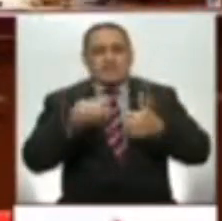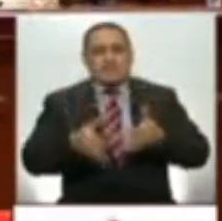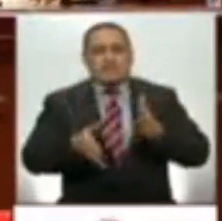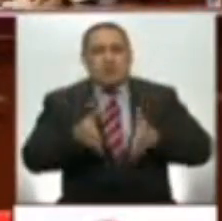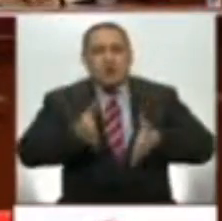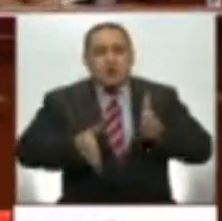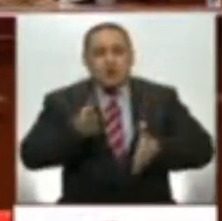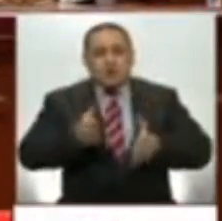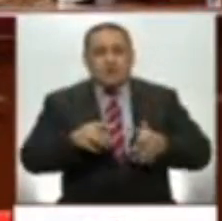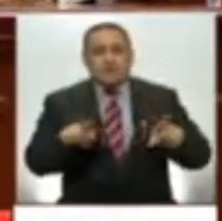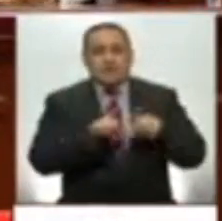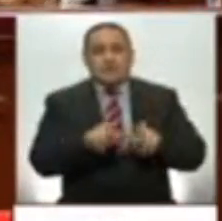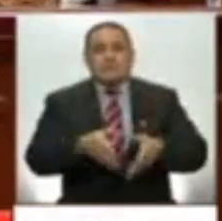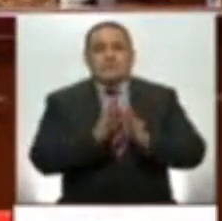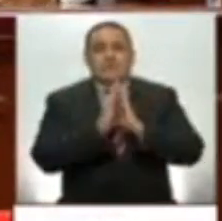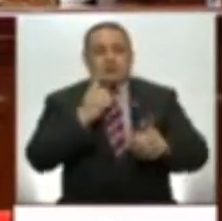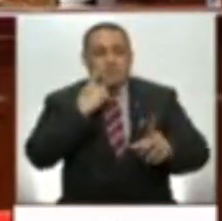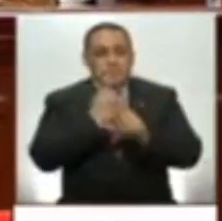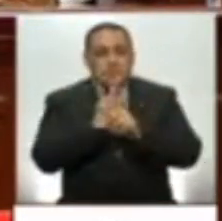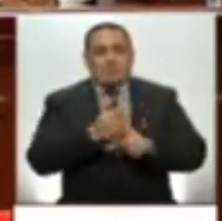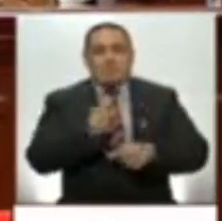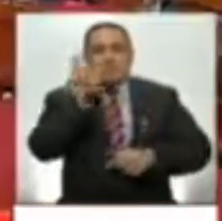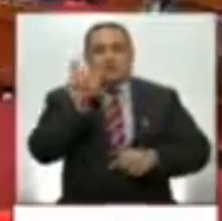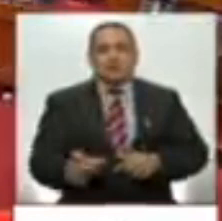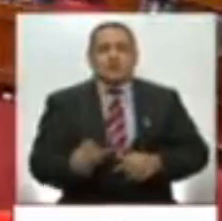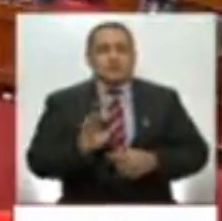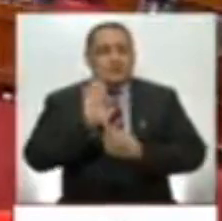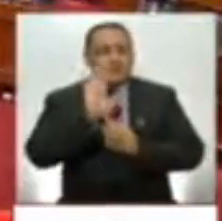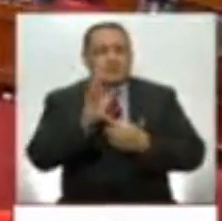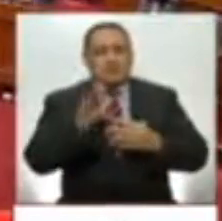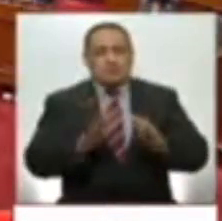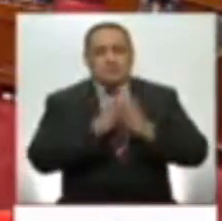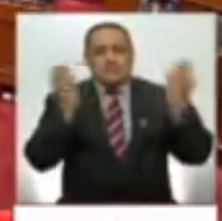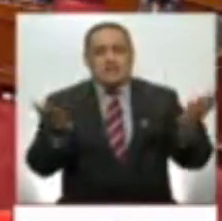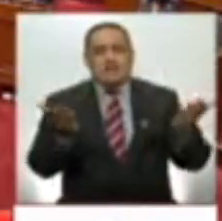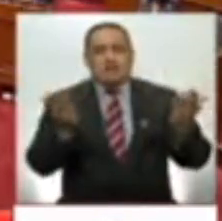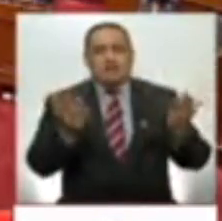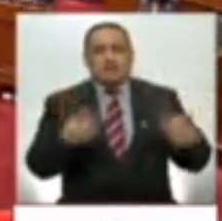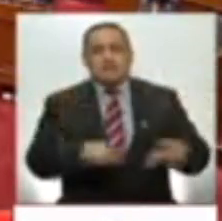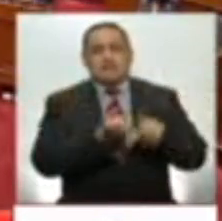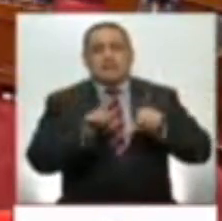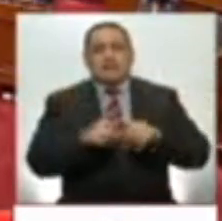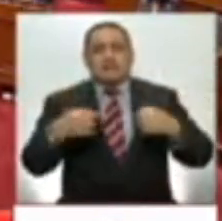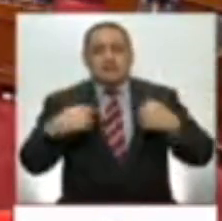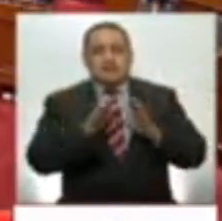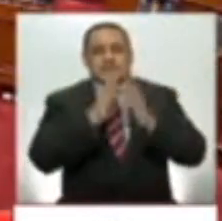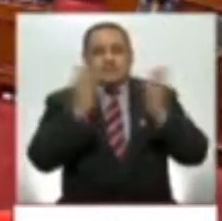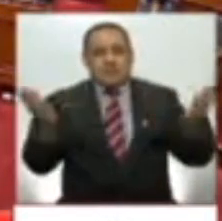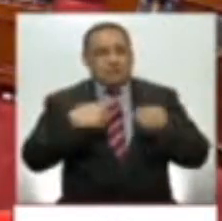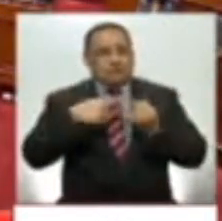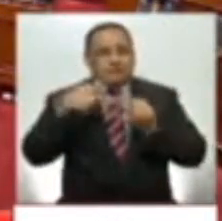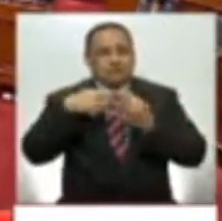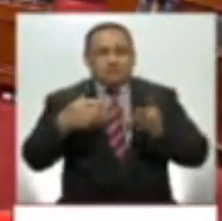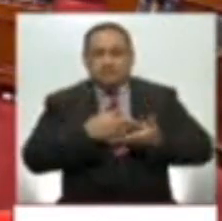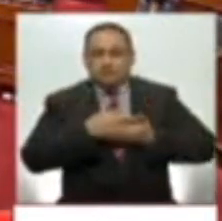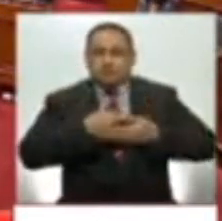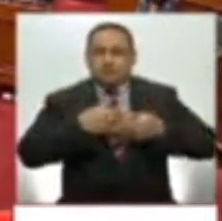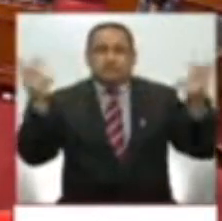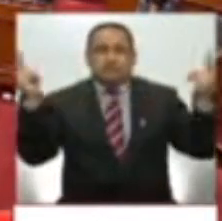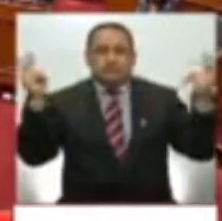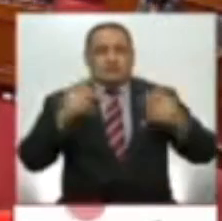La citación se hará en forma personal y mediante publicación en el Diario Oficial y los diarios de mayor circulación